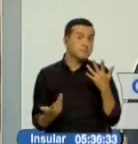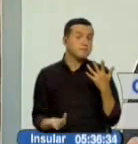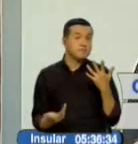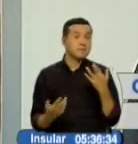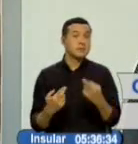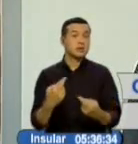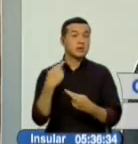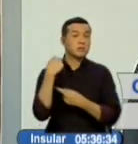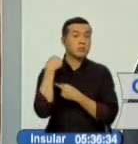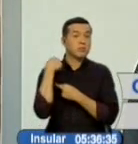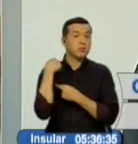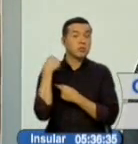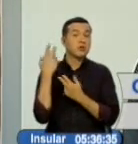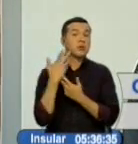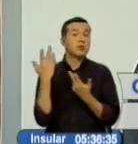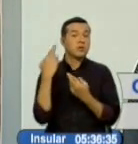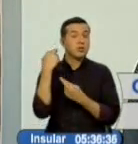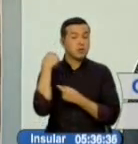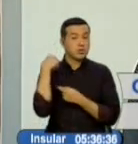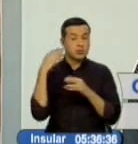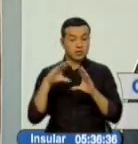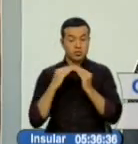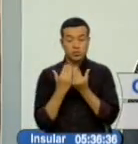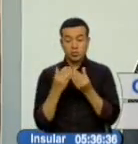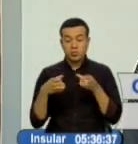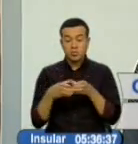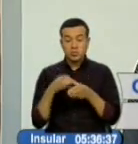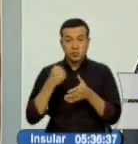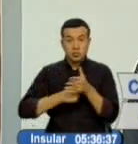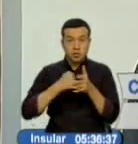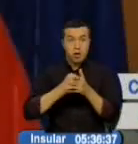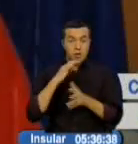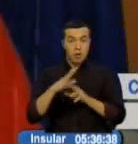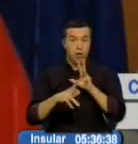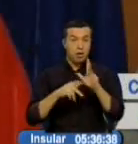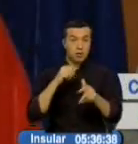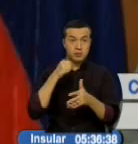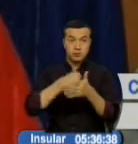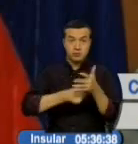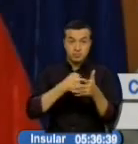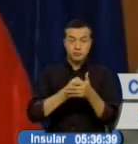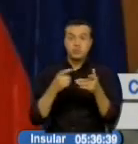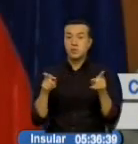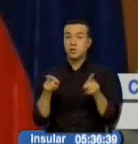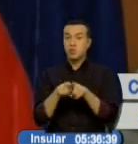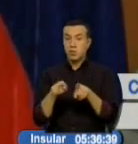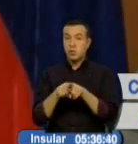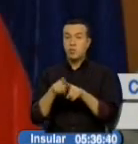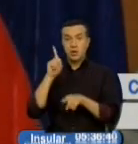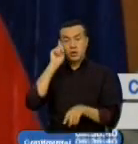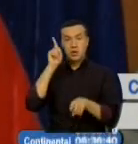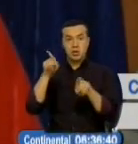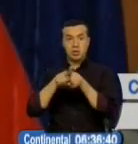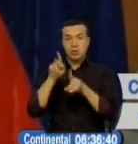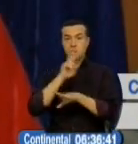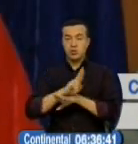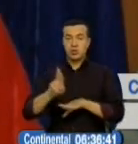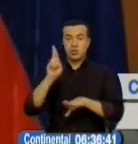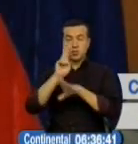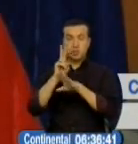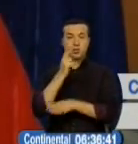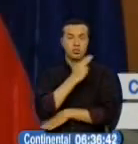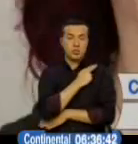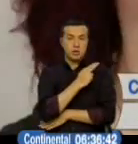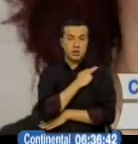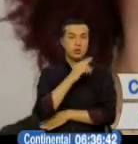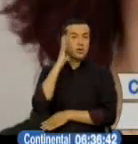es el rol que va a jugar este frente de lucha contra la corrupción. Sus pronunciamientos se suman y son coincidentes con los del rector de la Universidad de Cuenca,